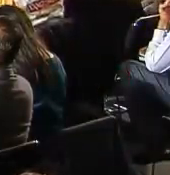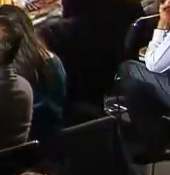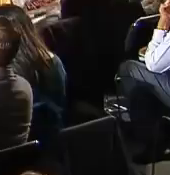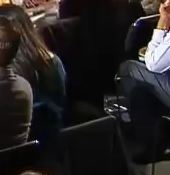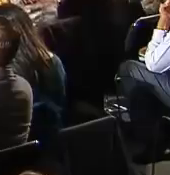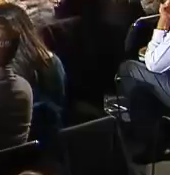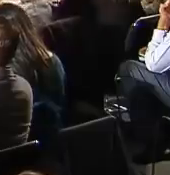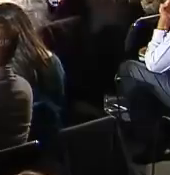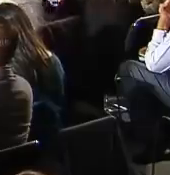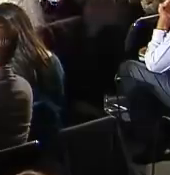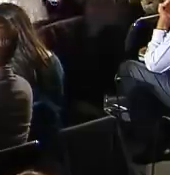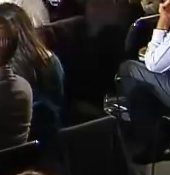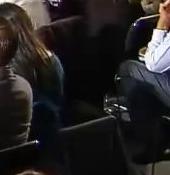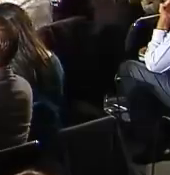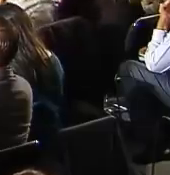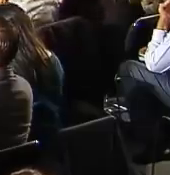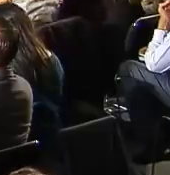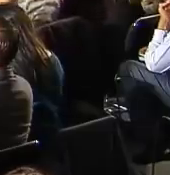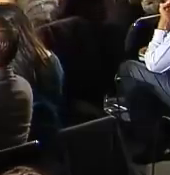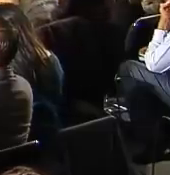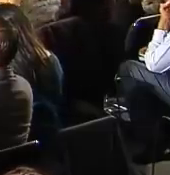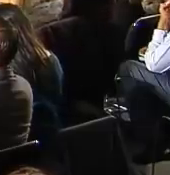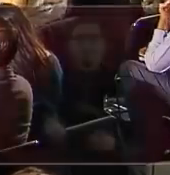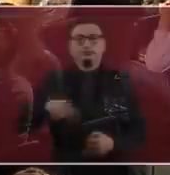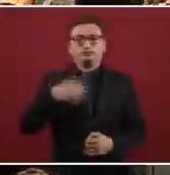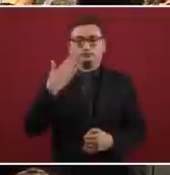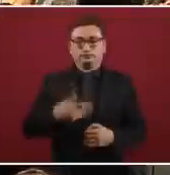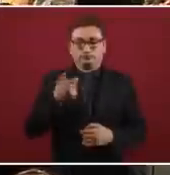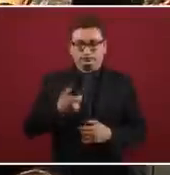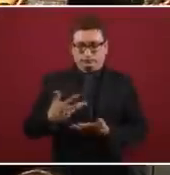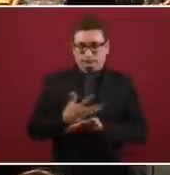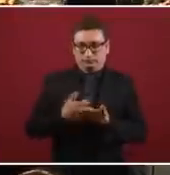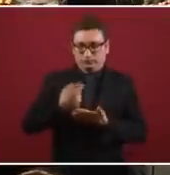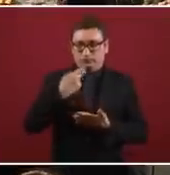se van a utilizar recursos también para energías alternativas.